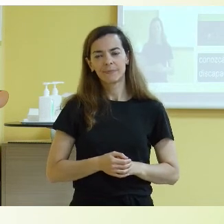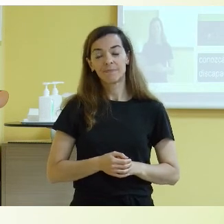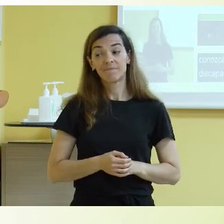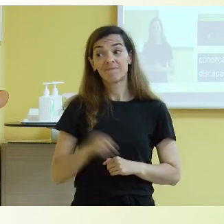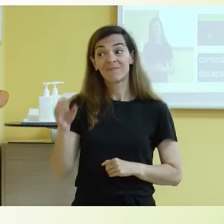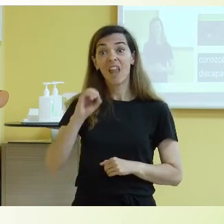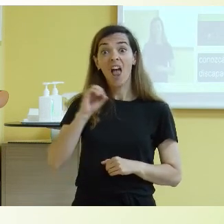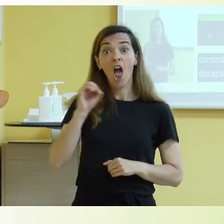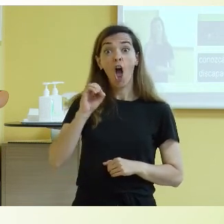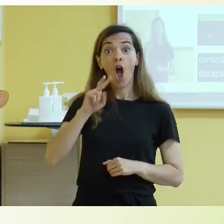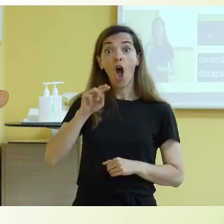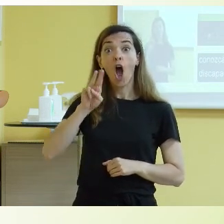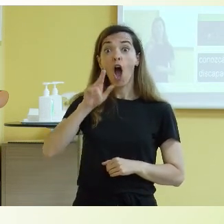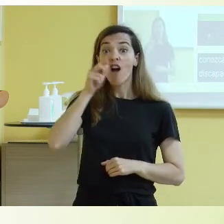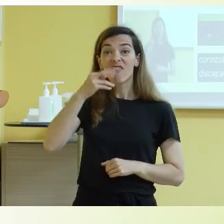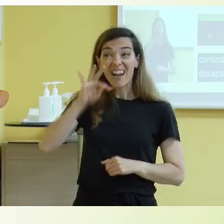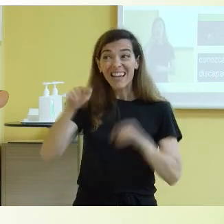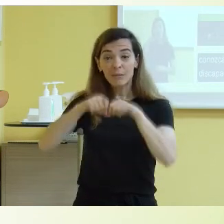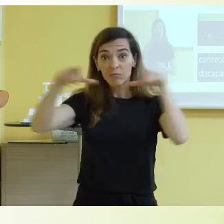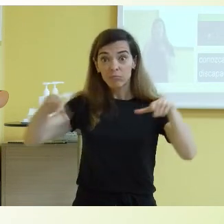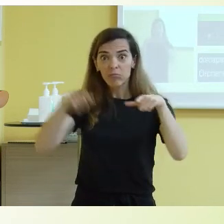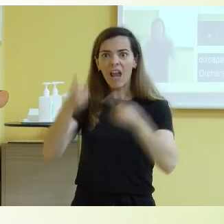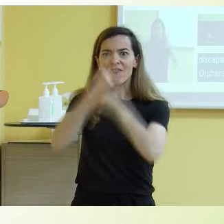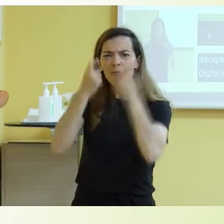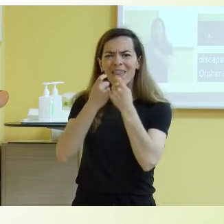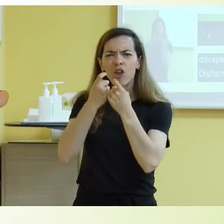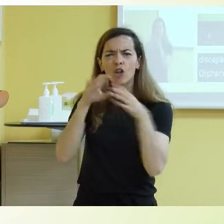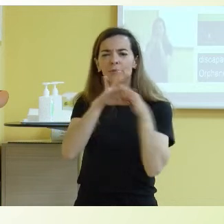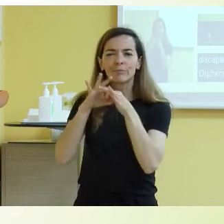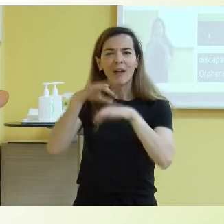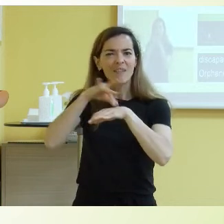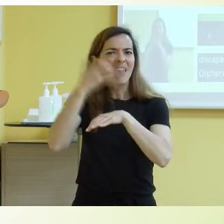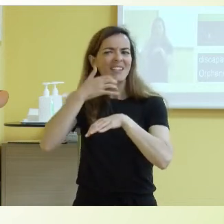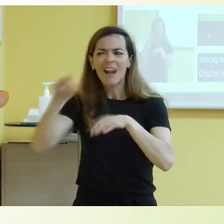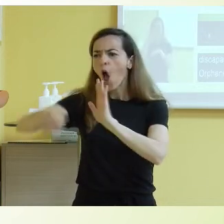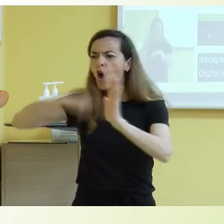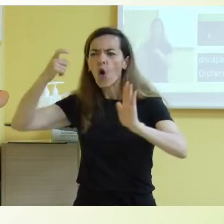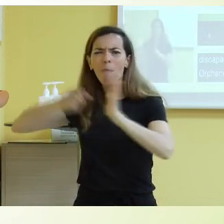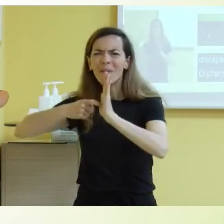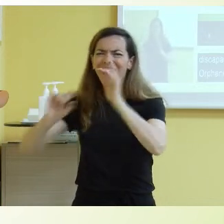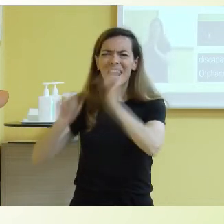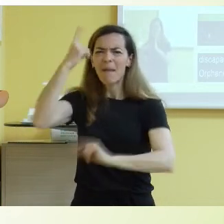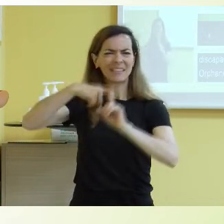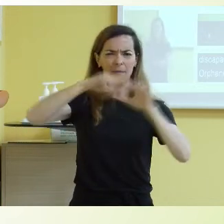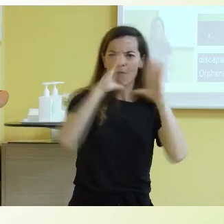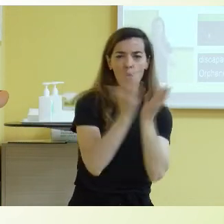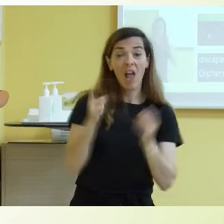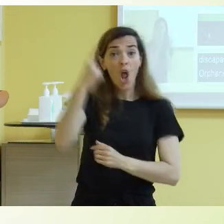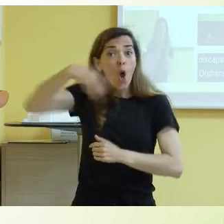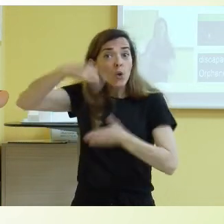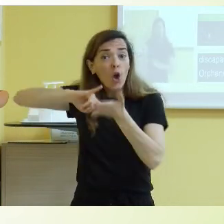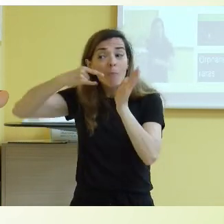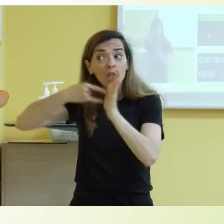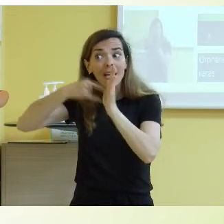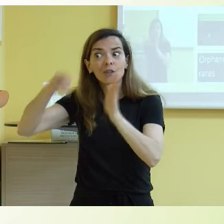Orfanet es a día de hoy el repertorio de información y datos sobre enfermedades raras más completo a nivel mundial, siendo el único proyecto que establece